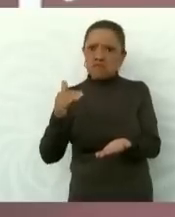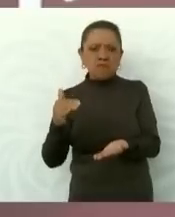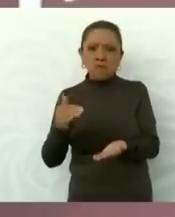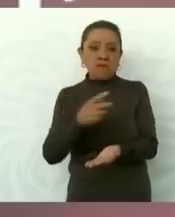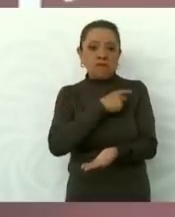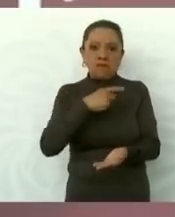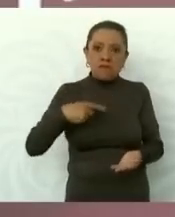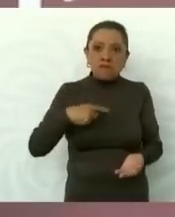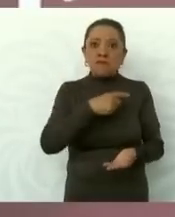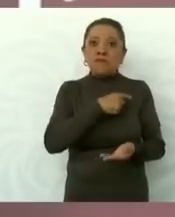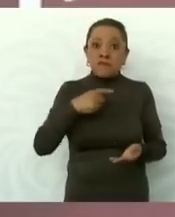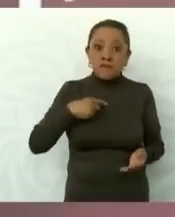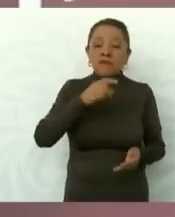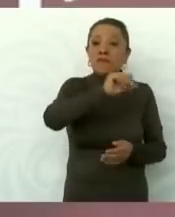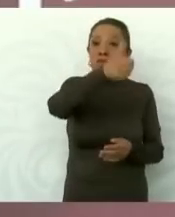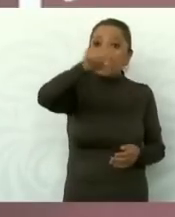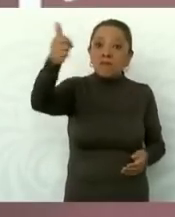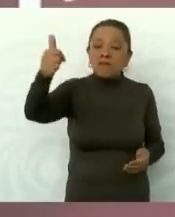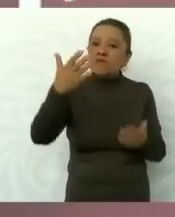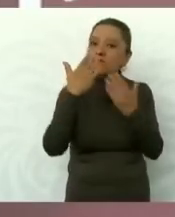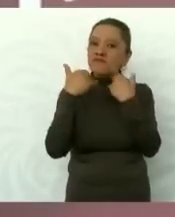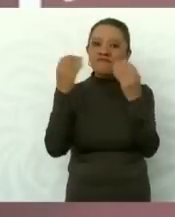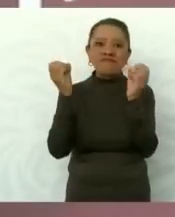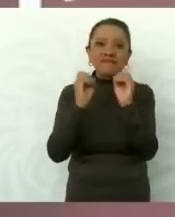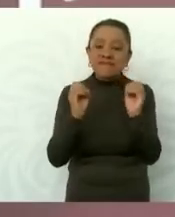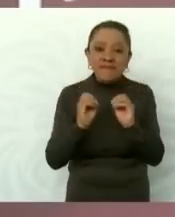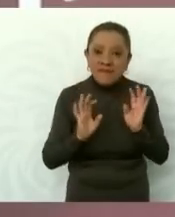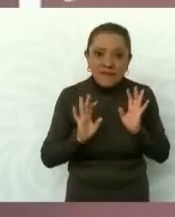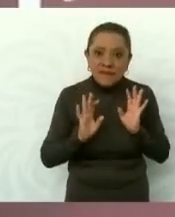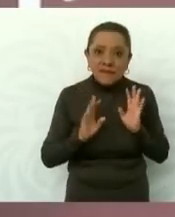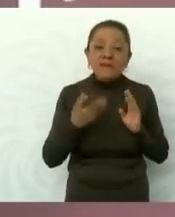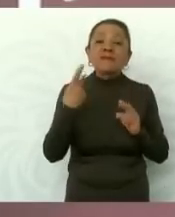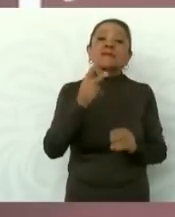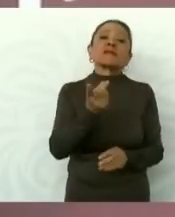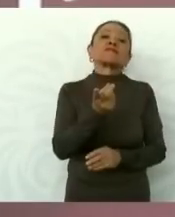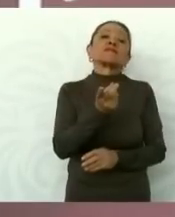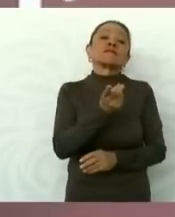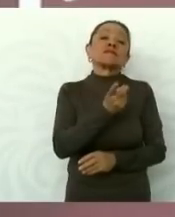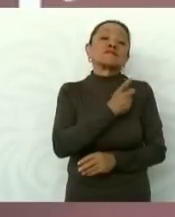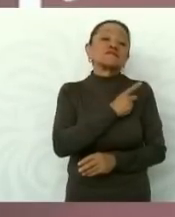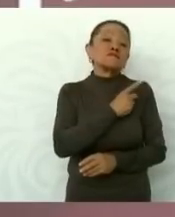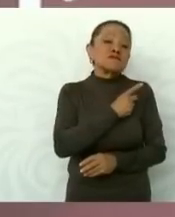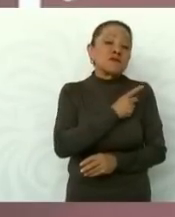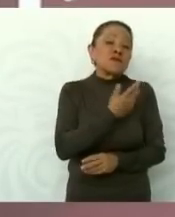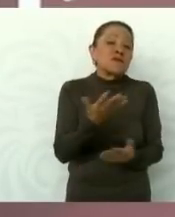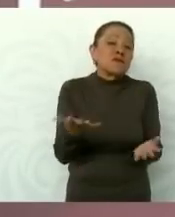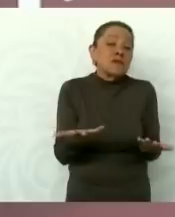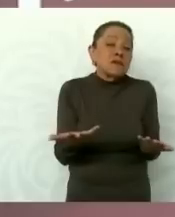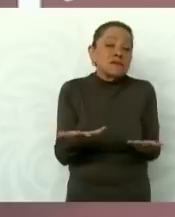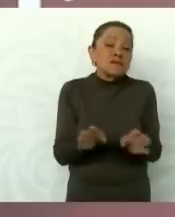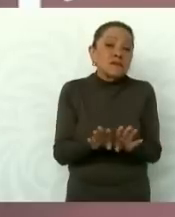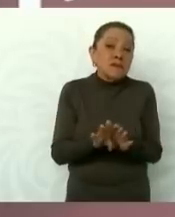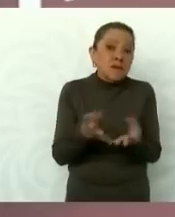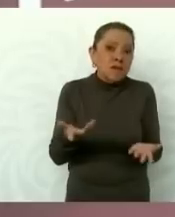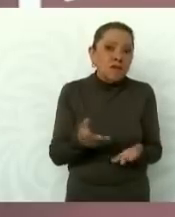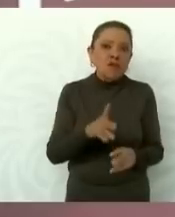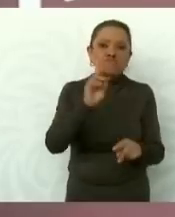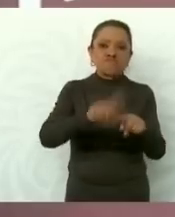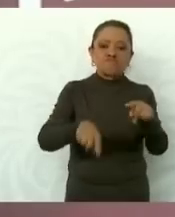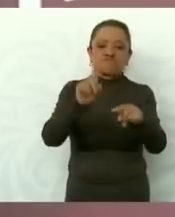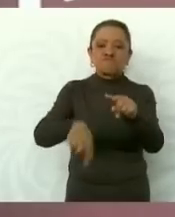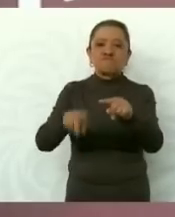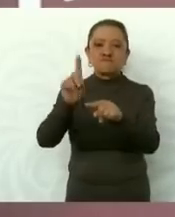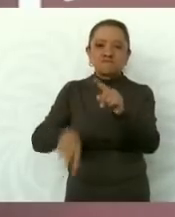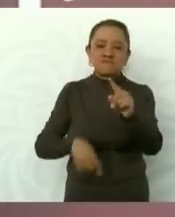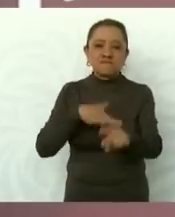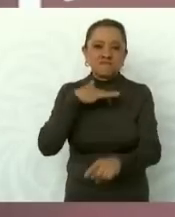No. Se hizo sencillamente erradicando la corrupción. Eso dio lugar a esta